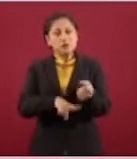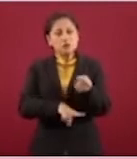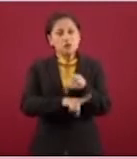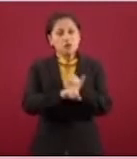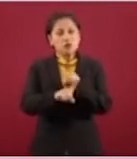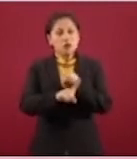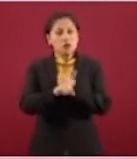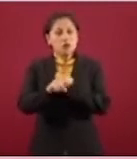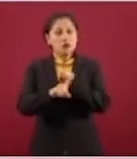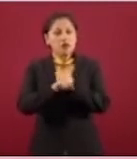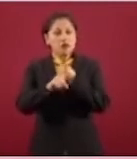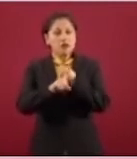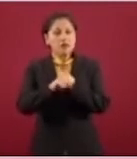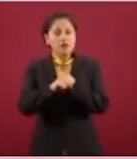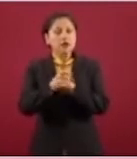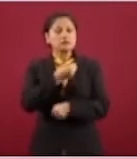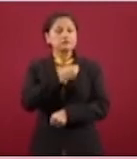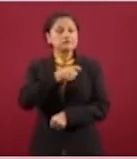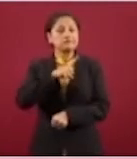de salud pública,